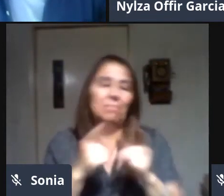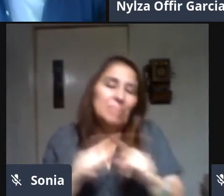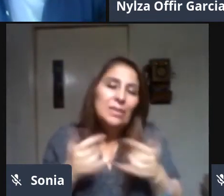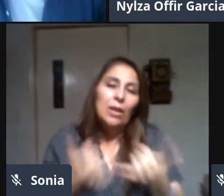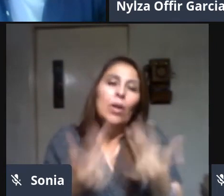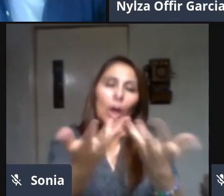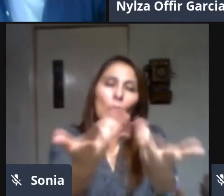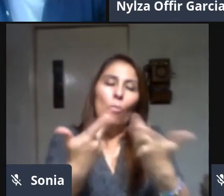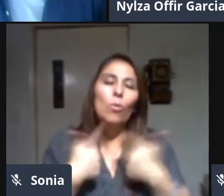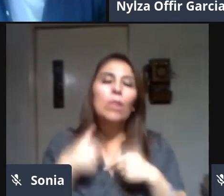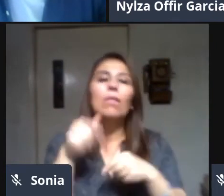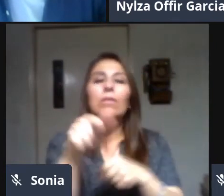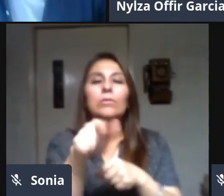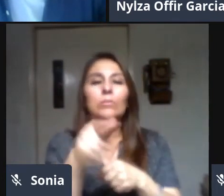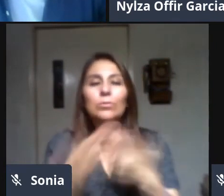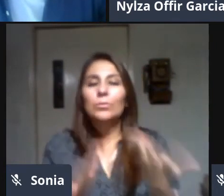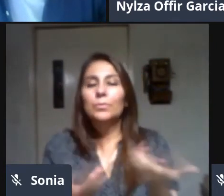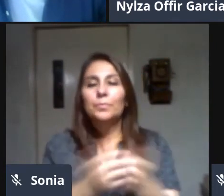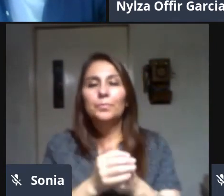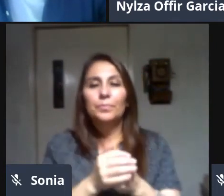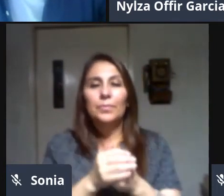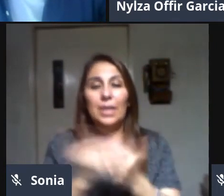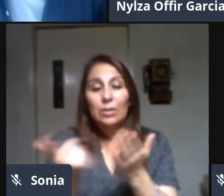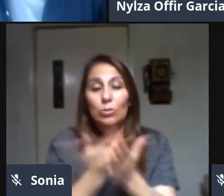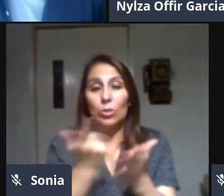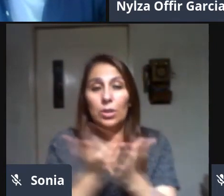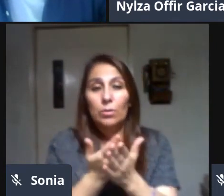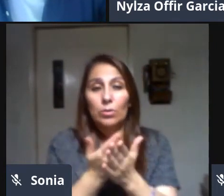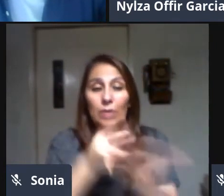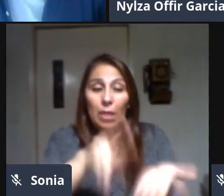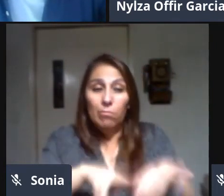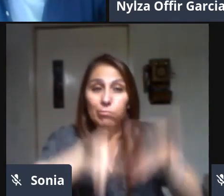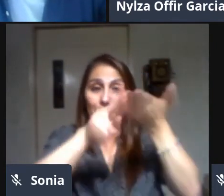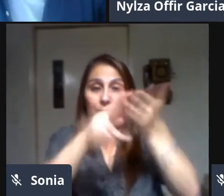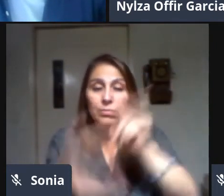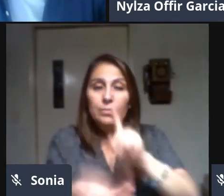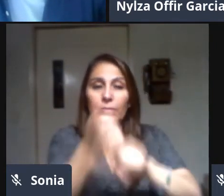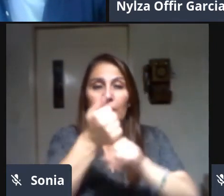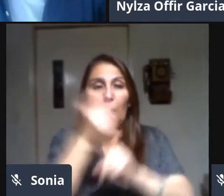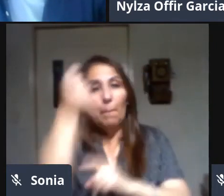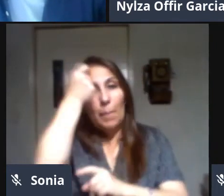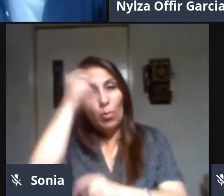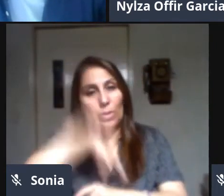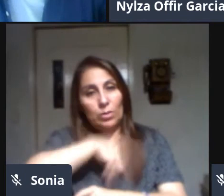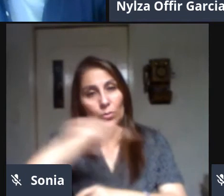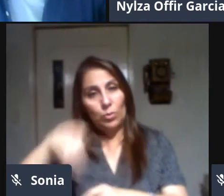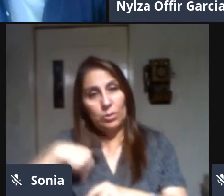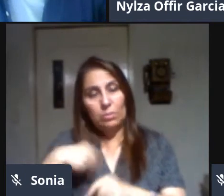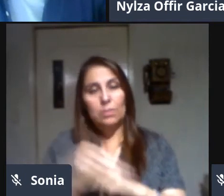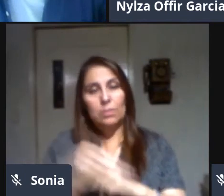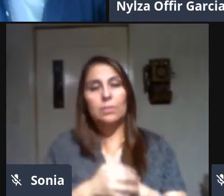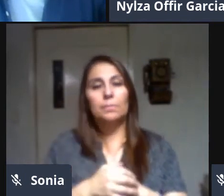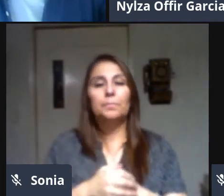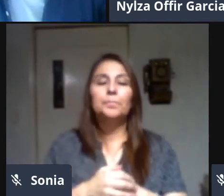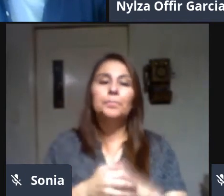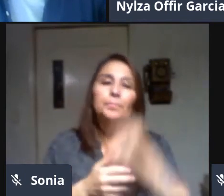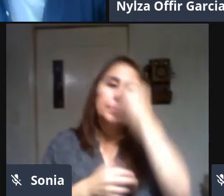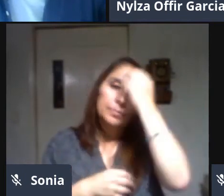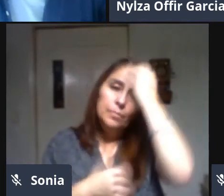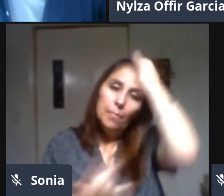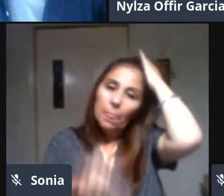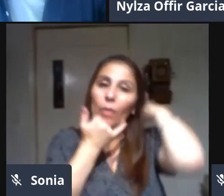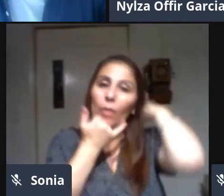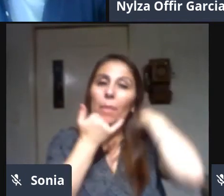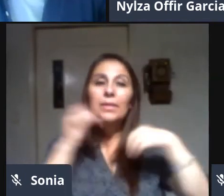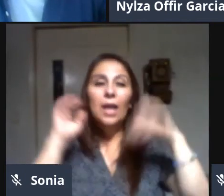estos libros que retoman nuestras memorias permirá y lo que pasa es que yoani está allí listo con la música ya